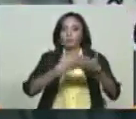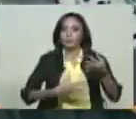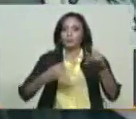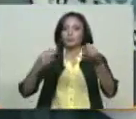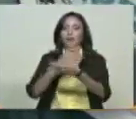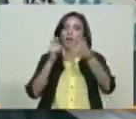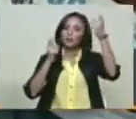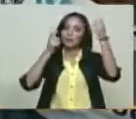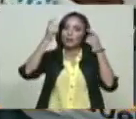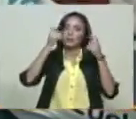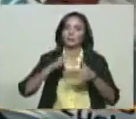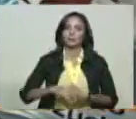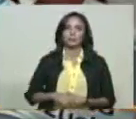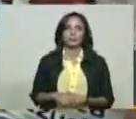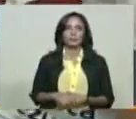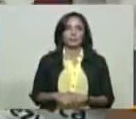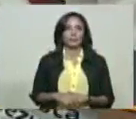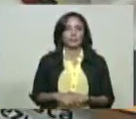chávez